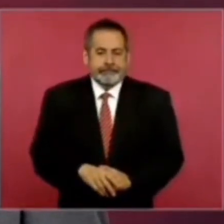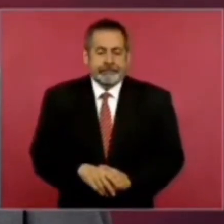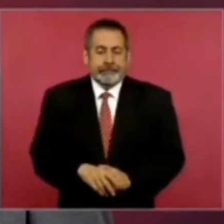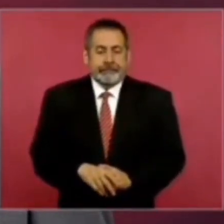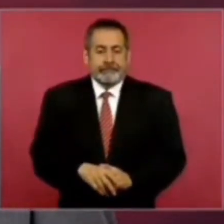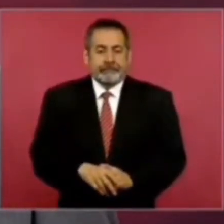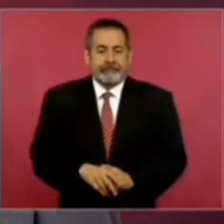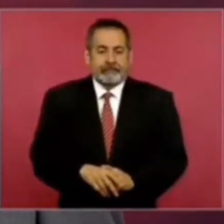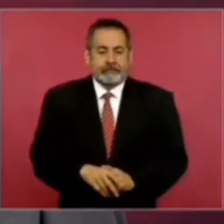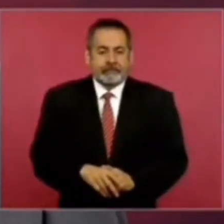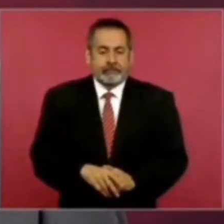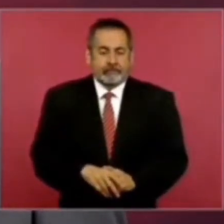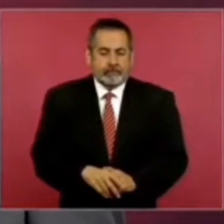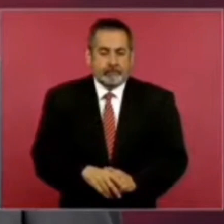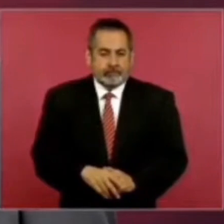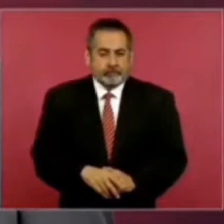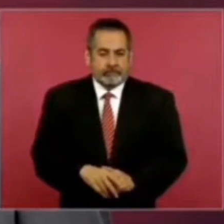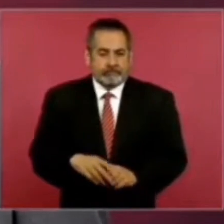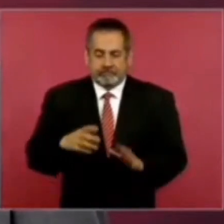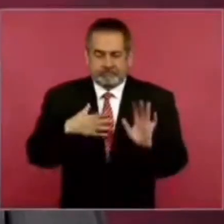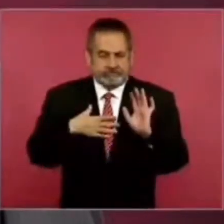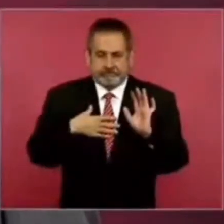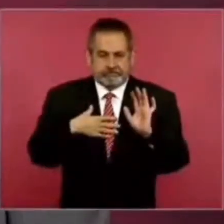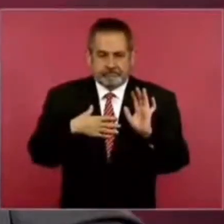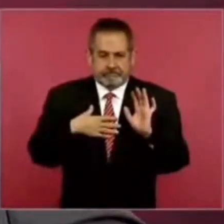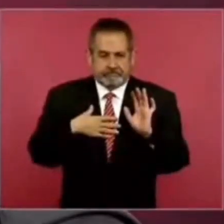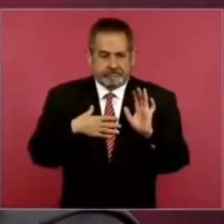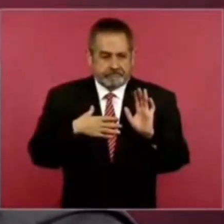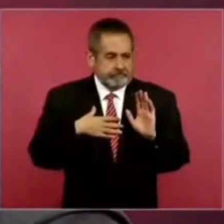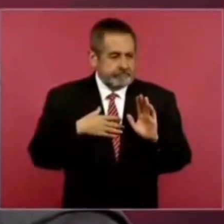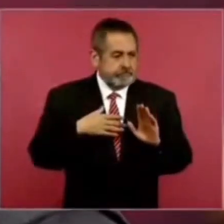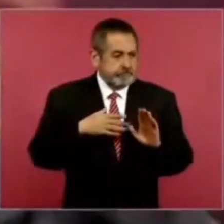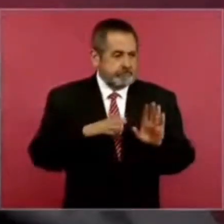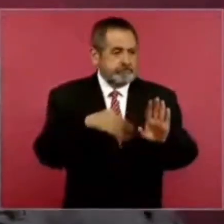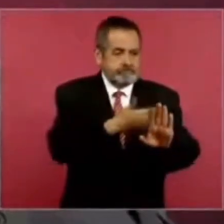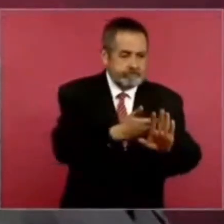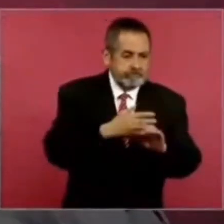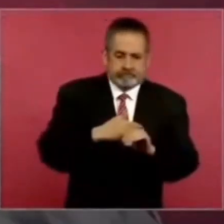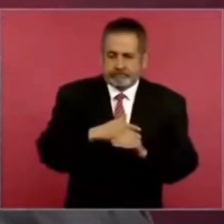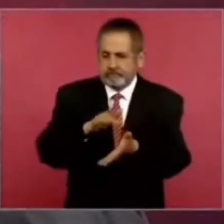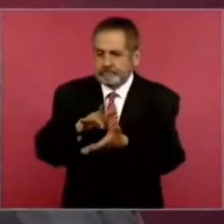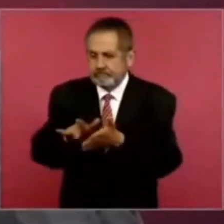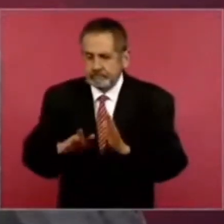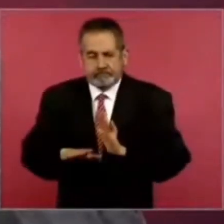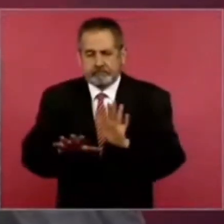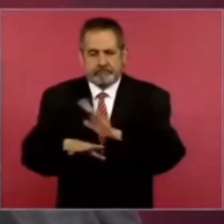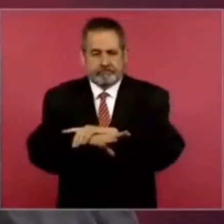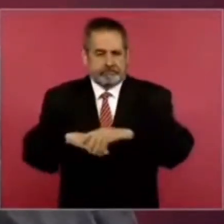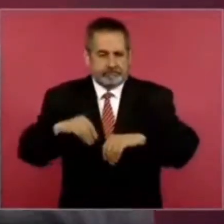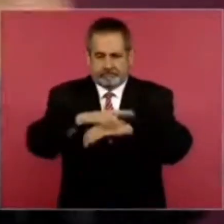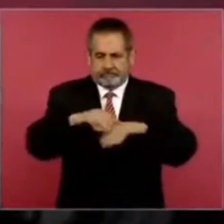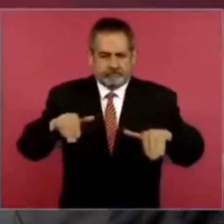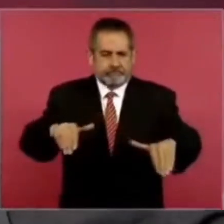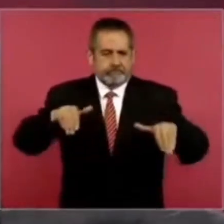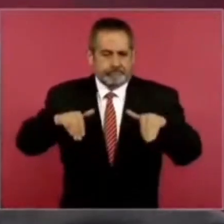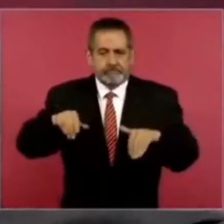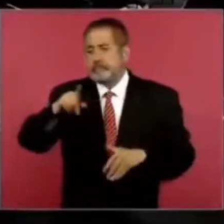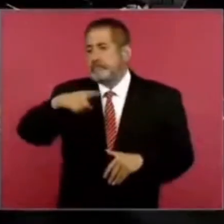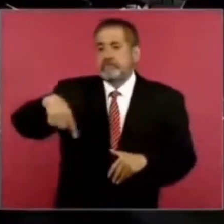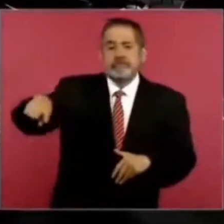Yo no estoy a favor, ni estoy en contra de nadie. O sea, va a ser la gente la que va a